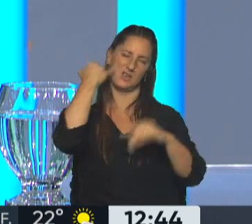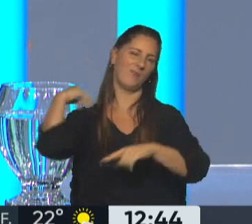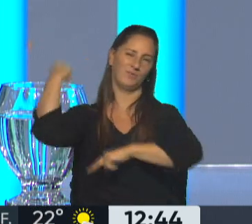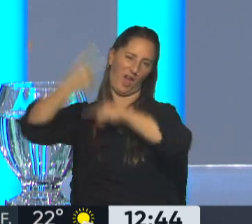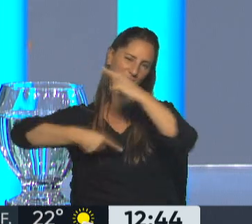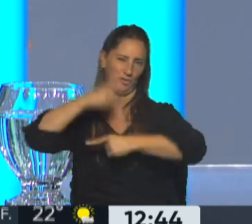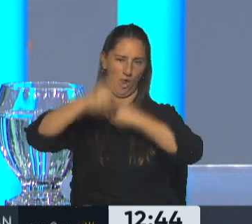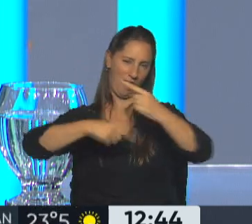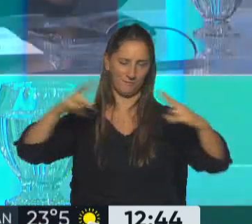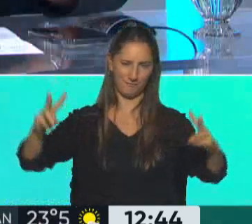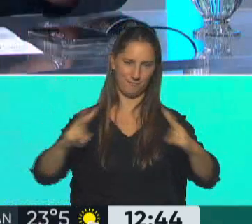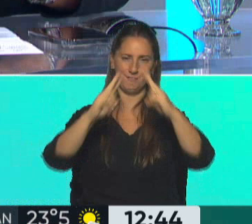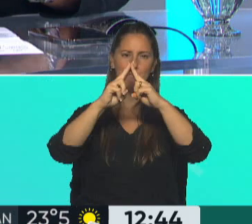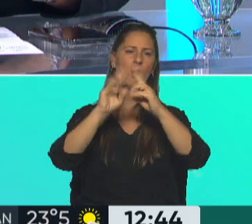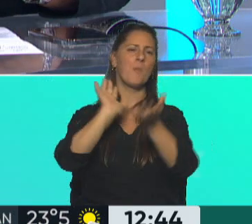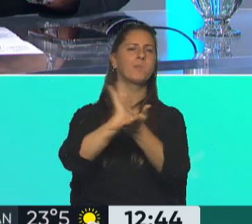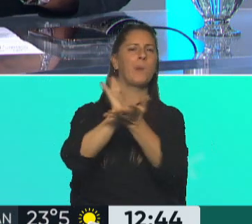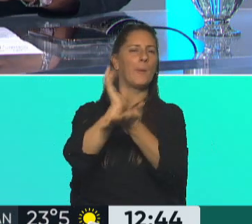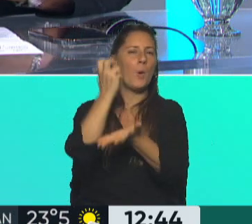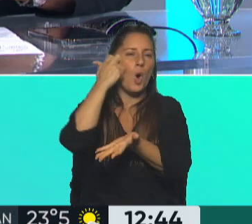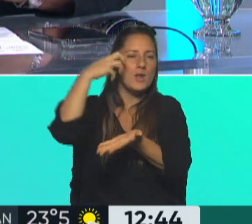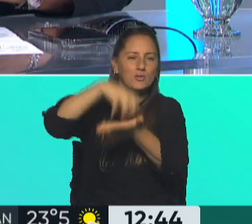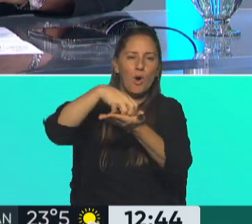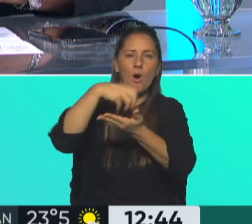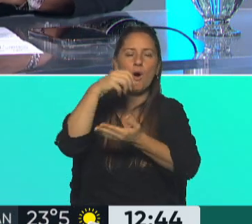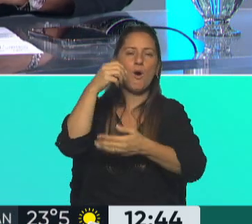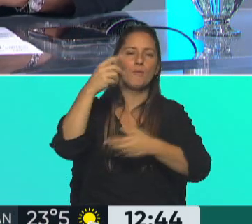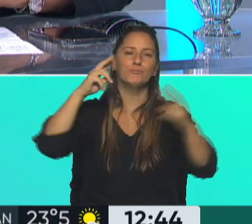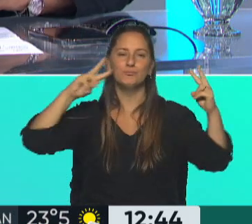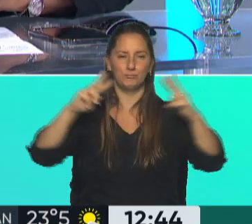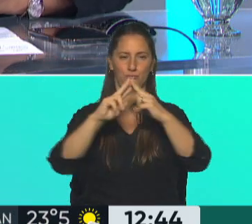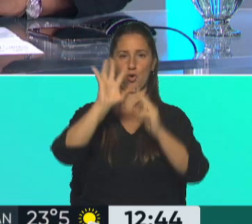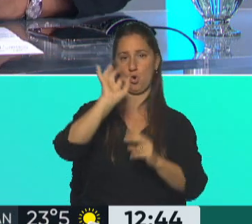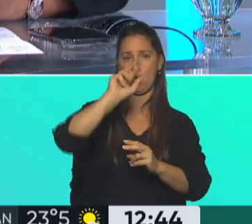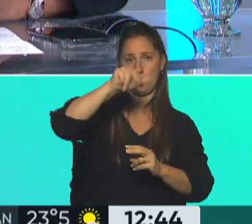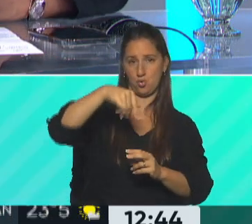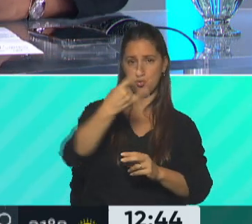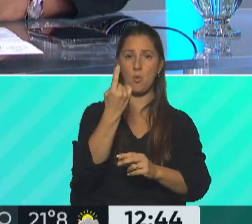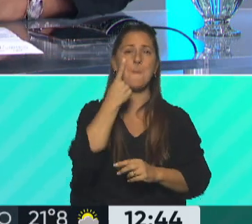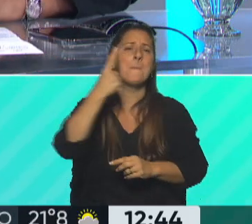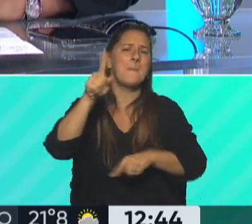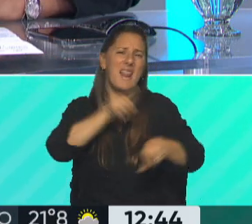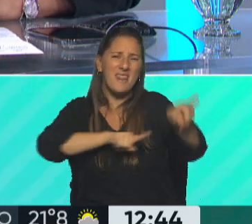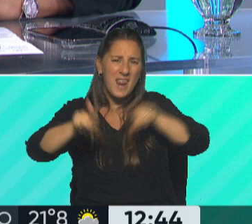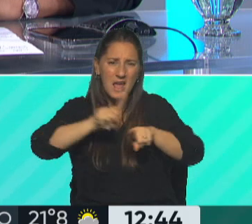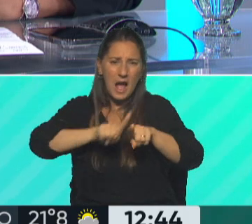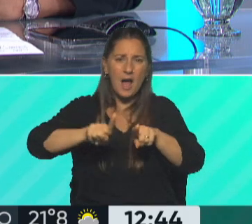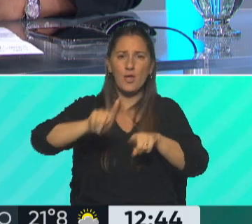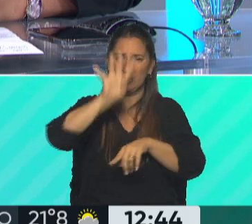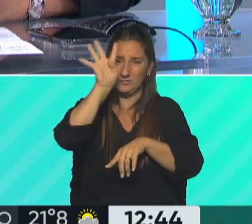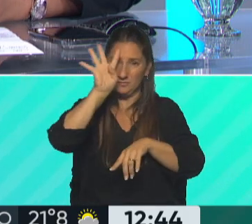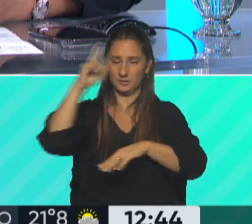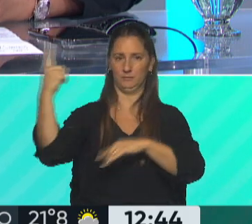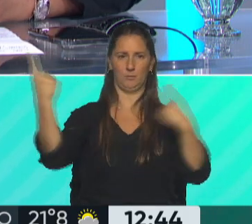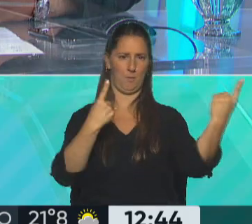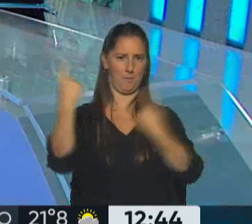tradicional encuentro, que es como un gran parlamento que se reúne en Naciones Unidas, como más de 1000 delegados indígenas de todo el mundo. Ahí vemos al gran jefe de